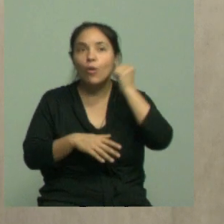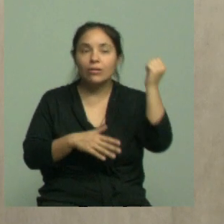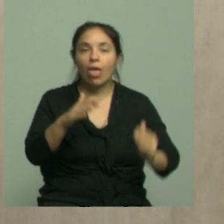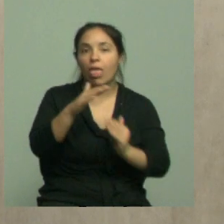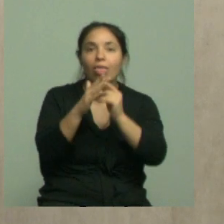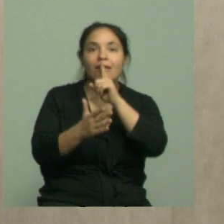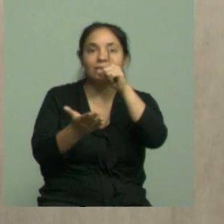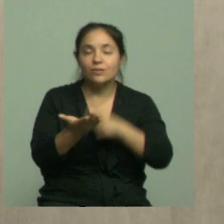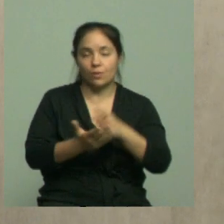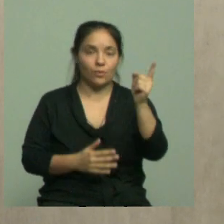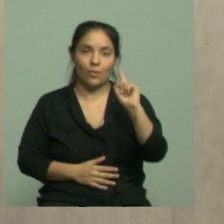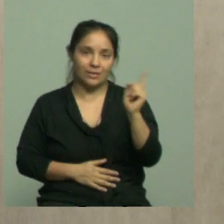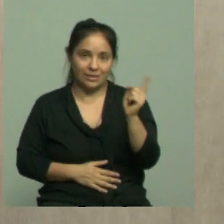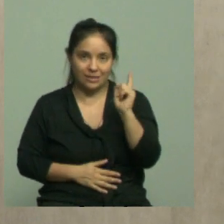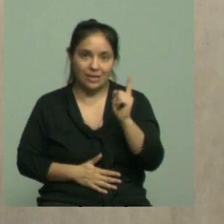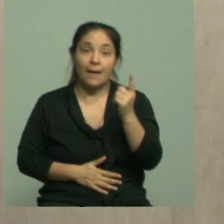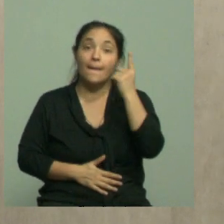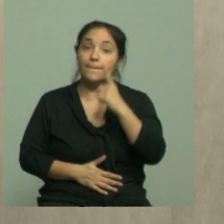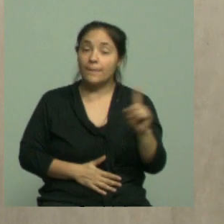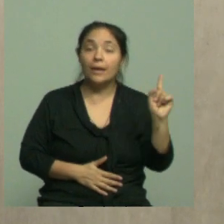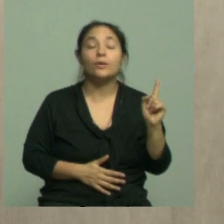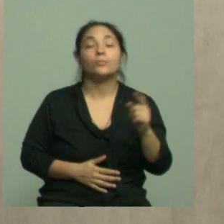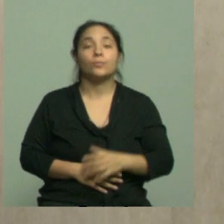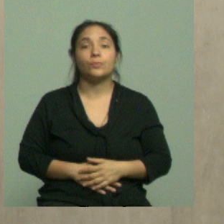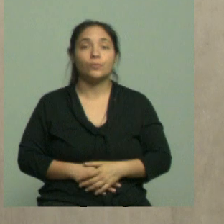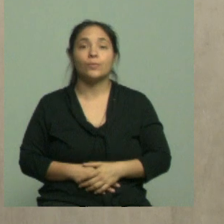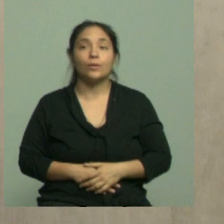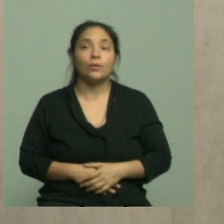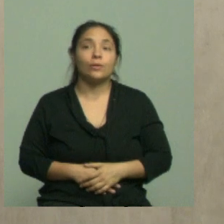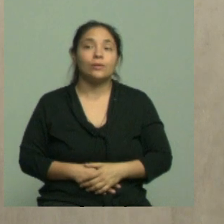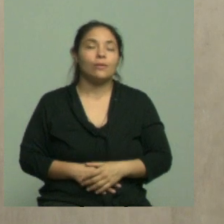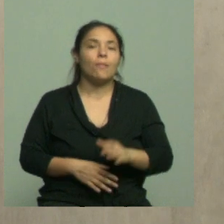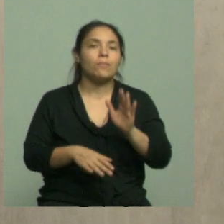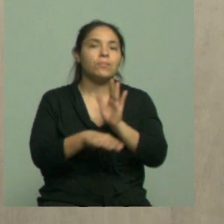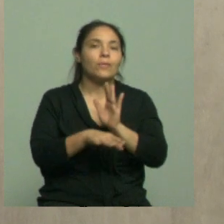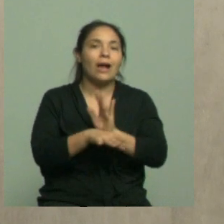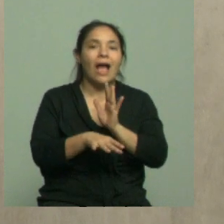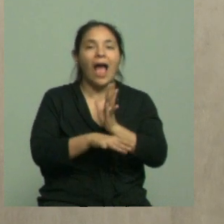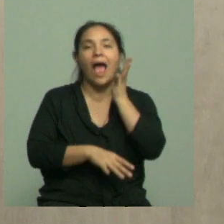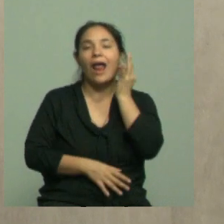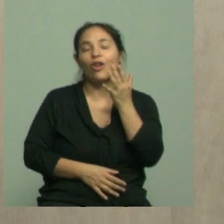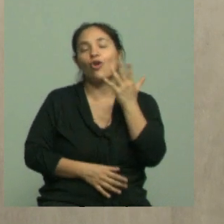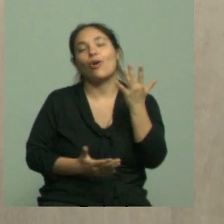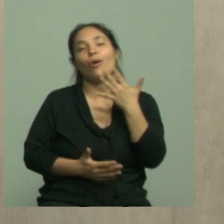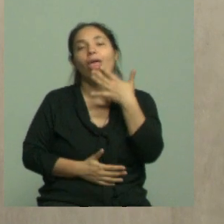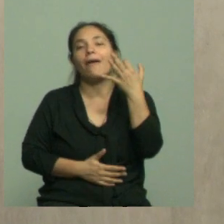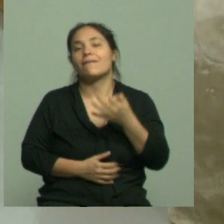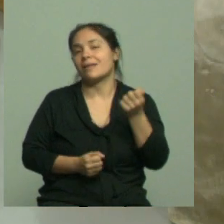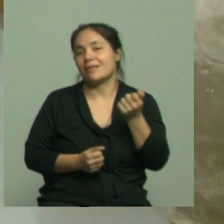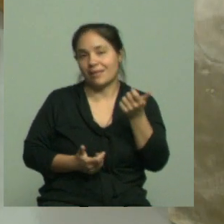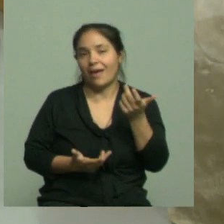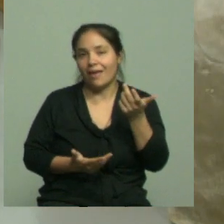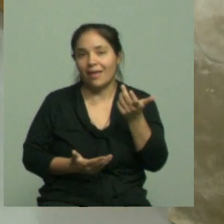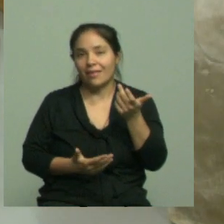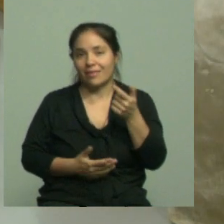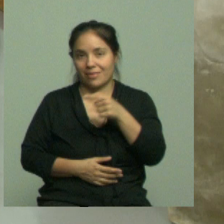toma de decisión tan inmediata, sino que creo que en un acto casi de sincericidio de Benjamín Netanyahu